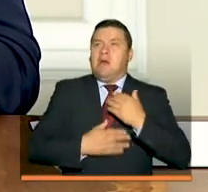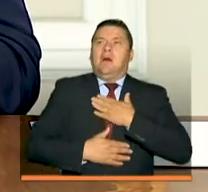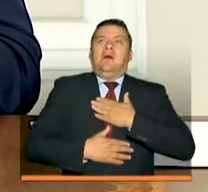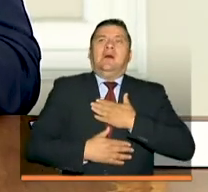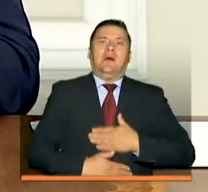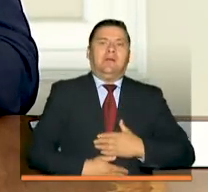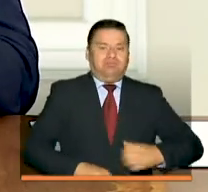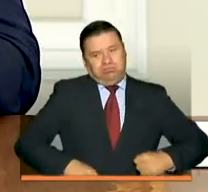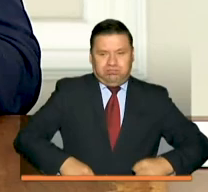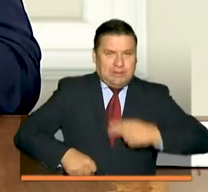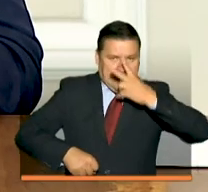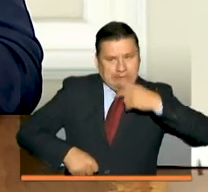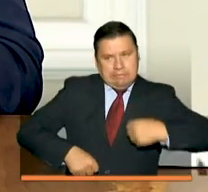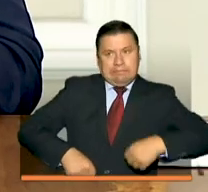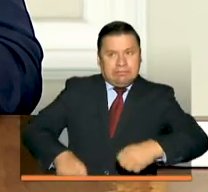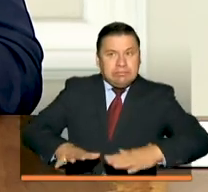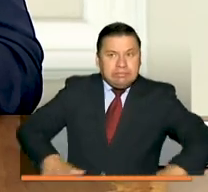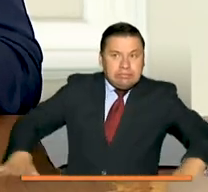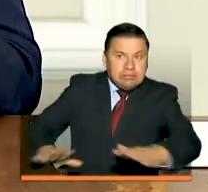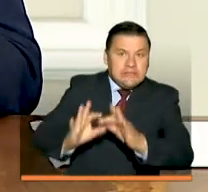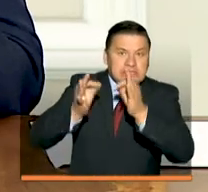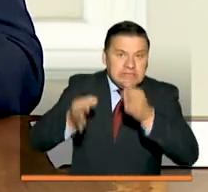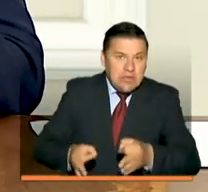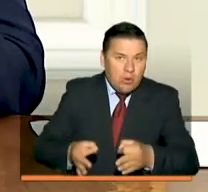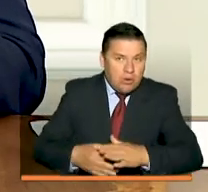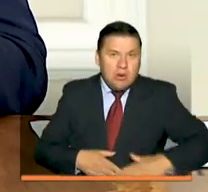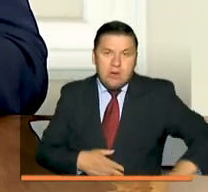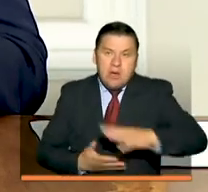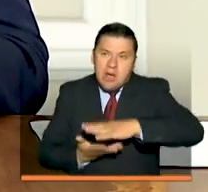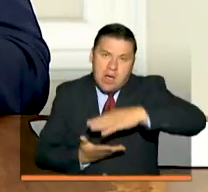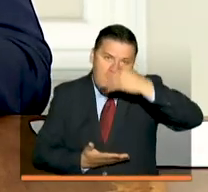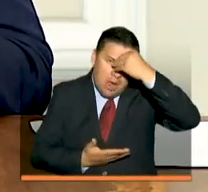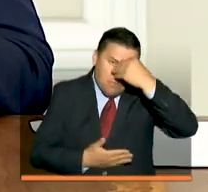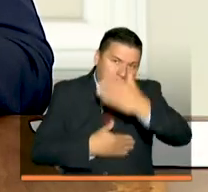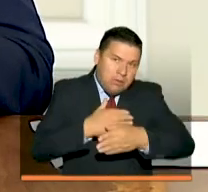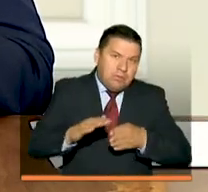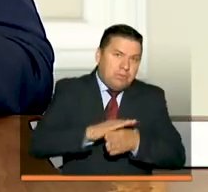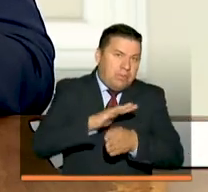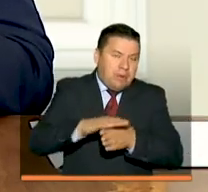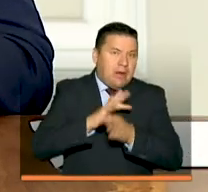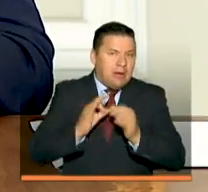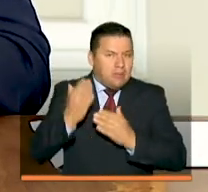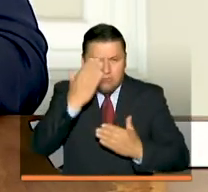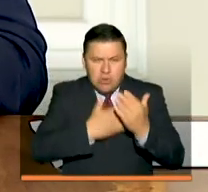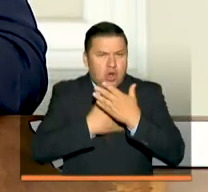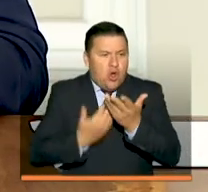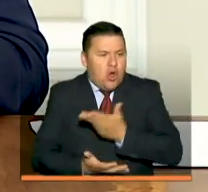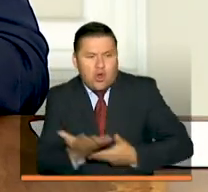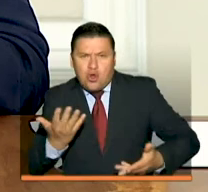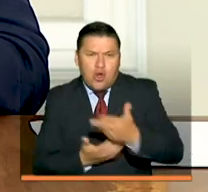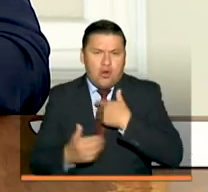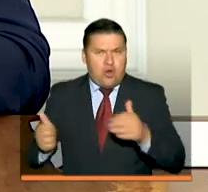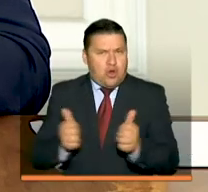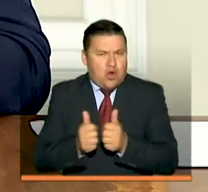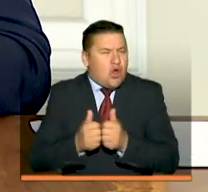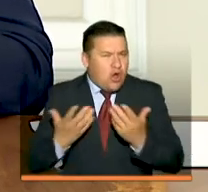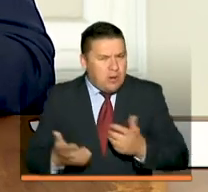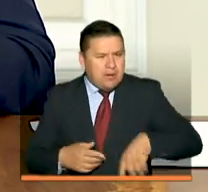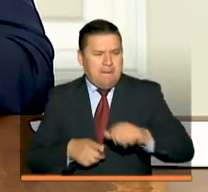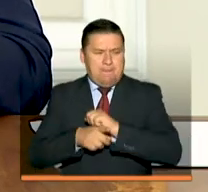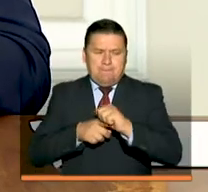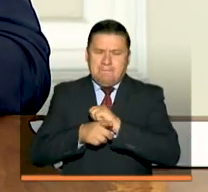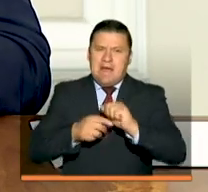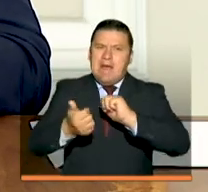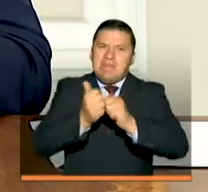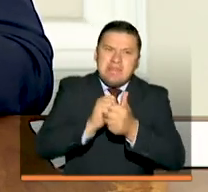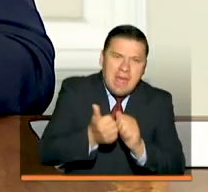tranquilidad de que los niños están en un entorno seguro, están aprendiendo, están también valorando compartir con sus compañeros y